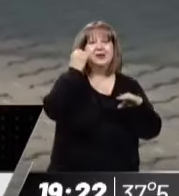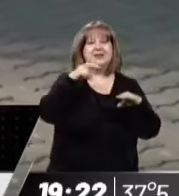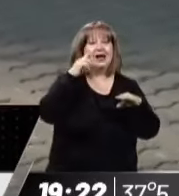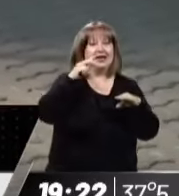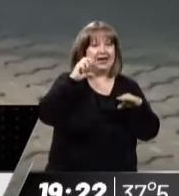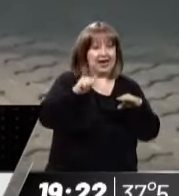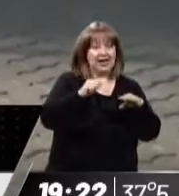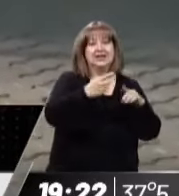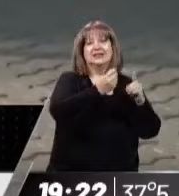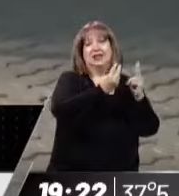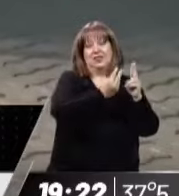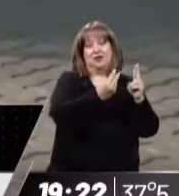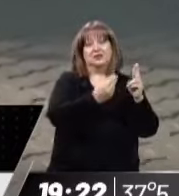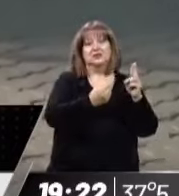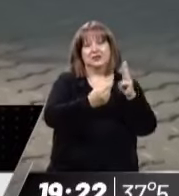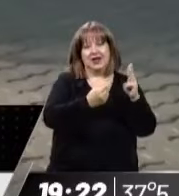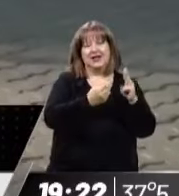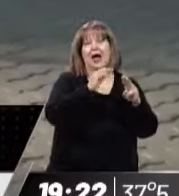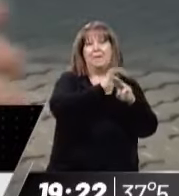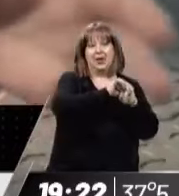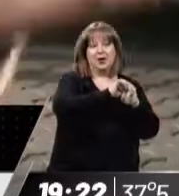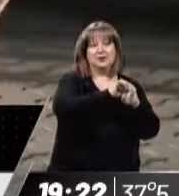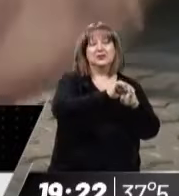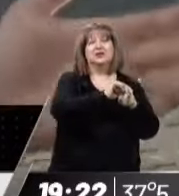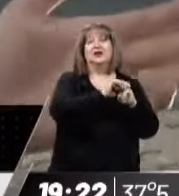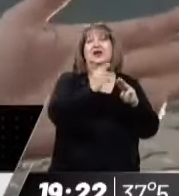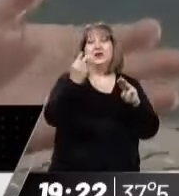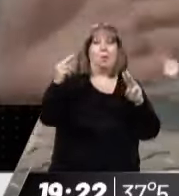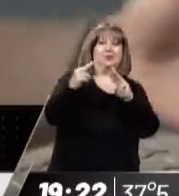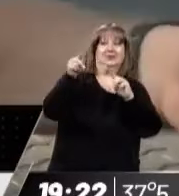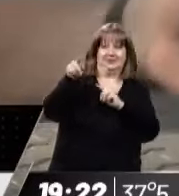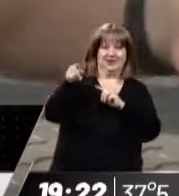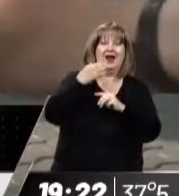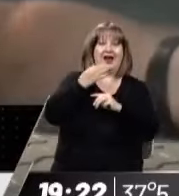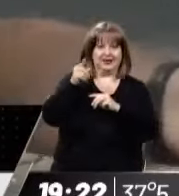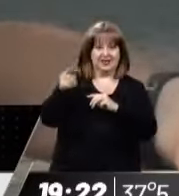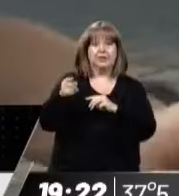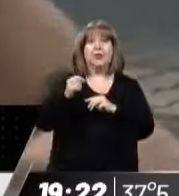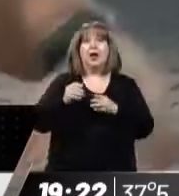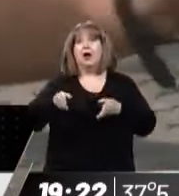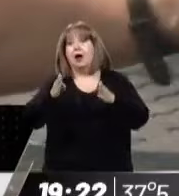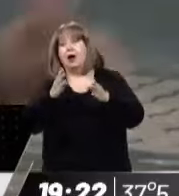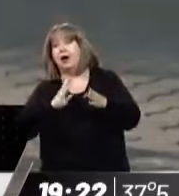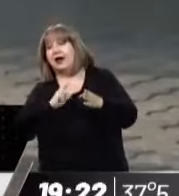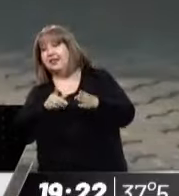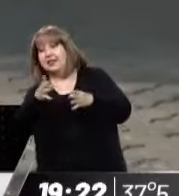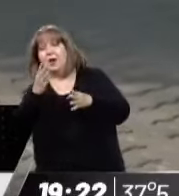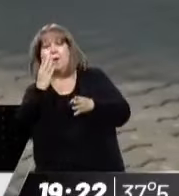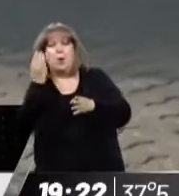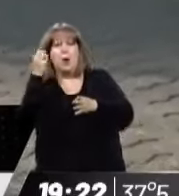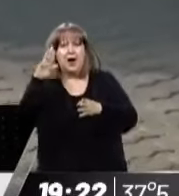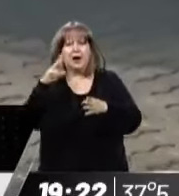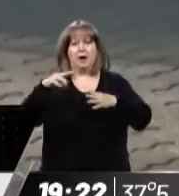Loca, tremenda amiga también, que me gustaría volver a ver. La calle Aristide, porque aquí conoce a mi mujer, muchos bares,